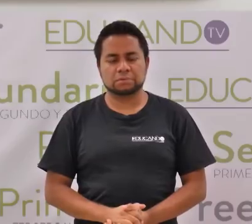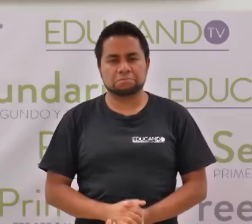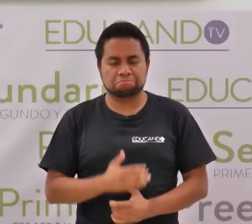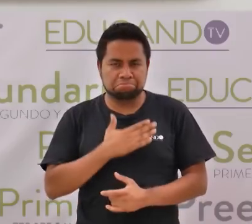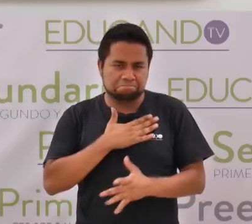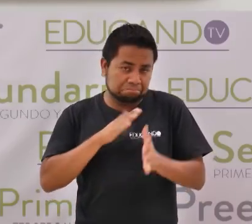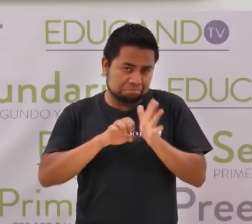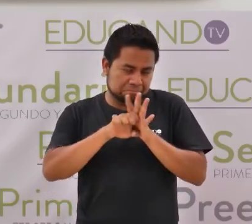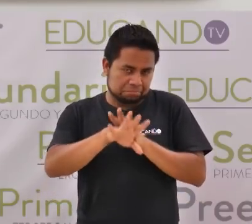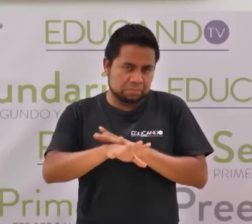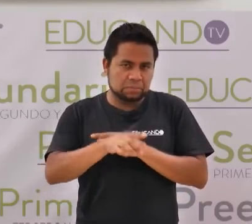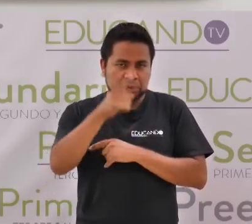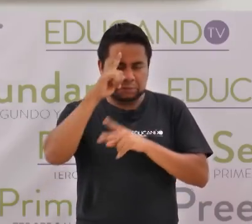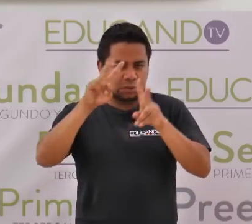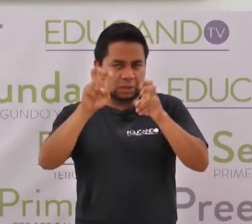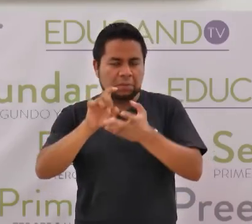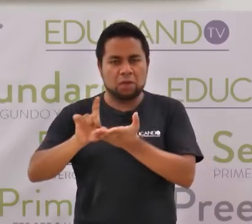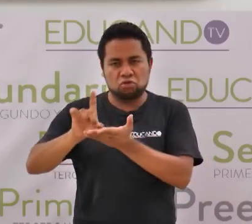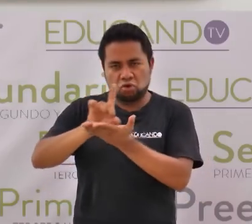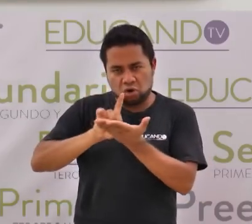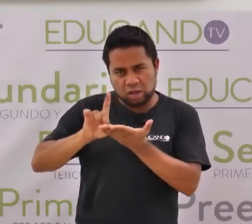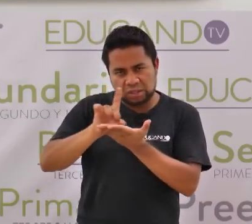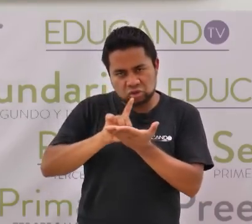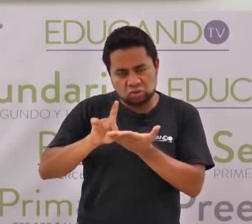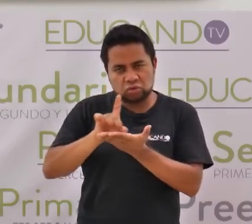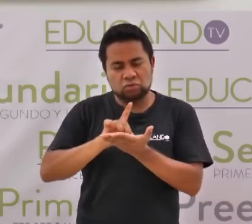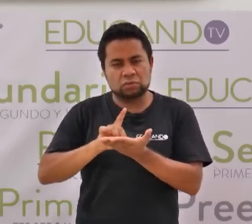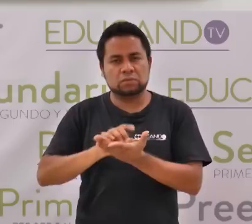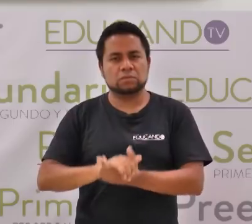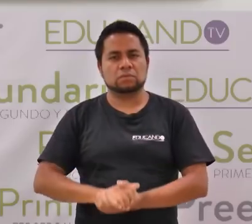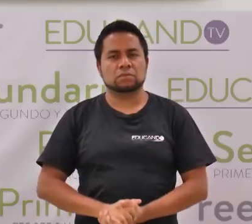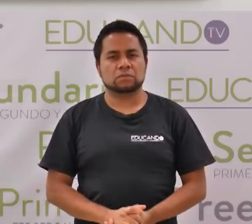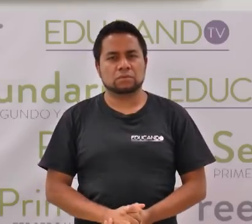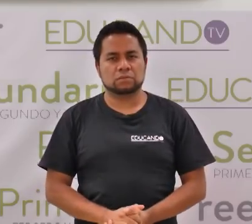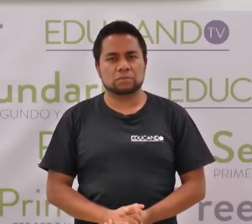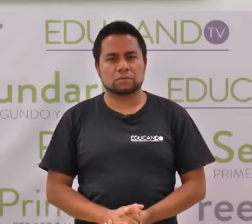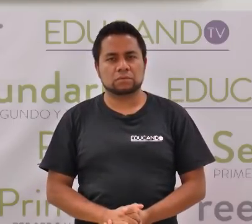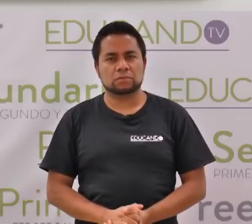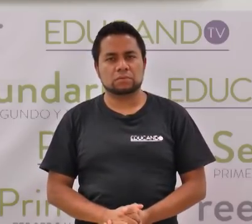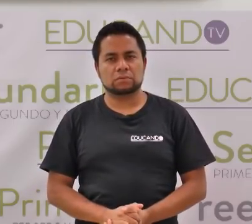Bueno, por ejemplo, uno sería la drogadicción.